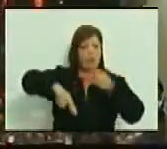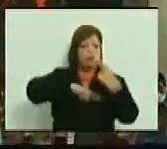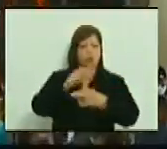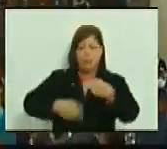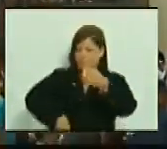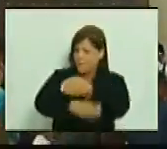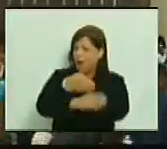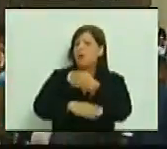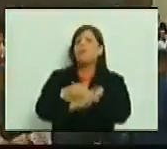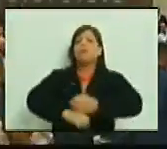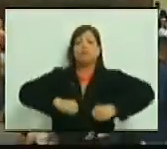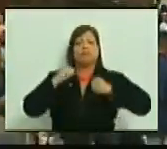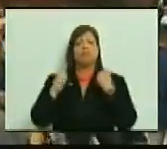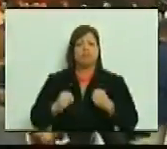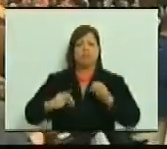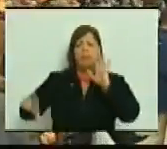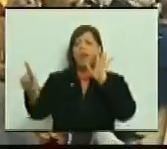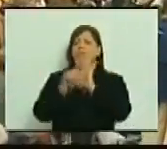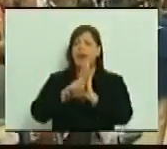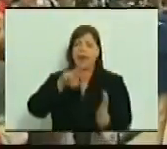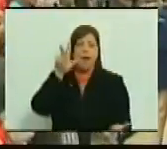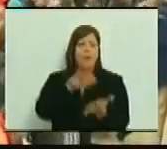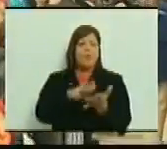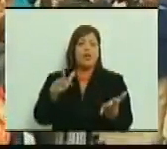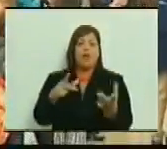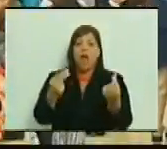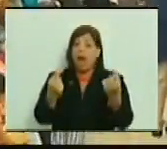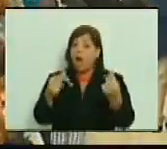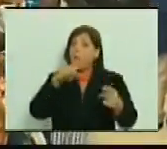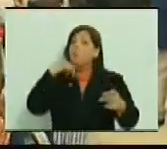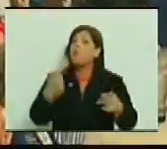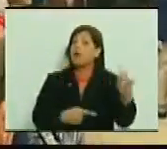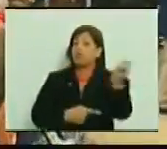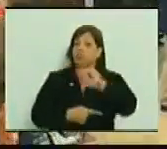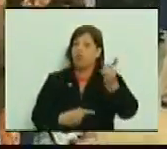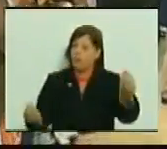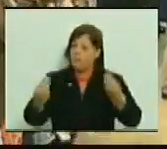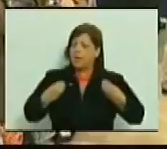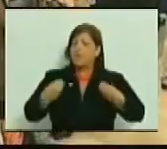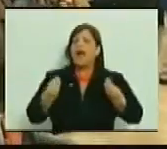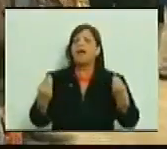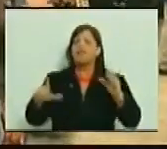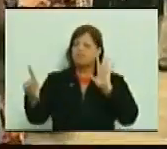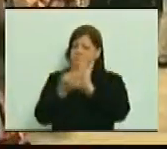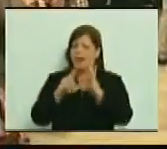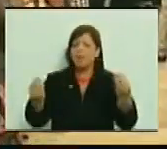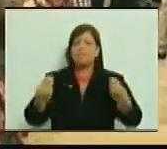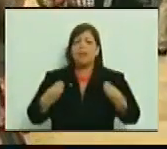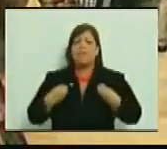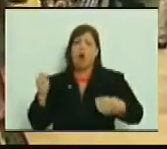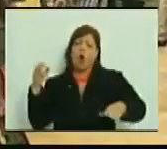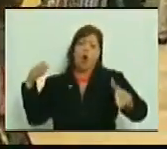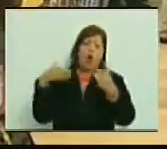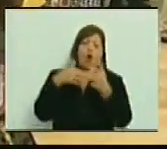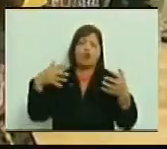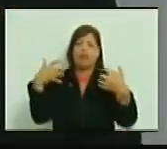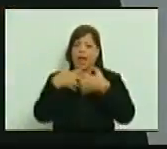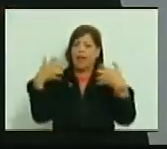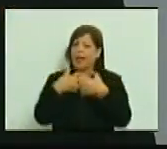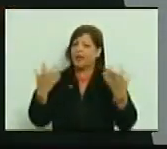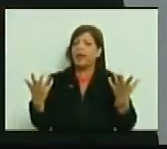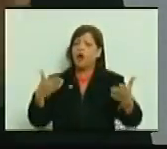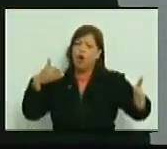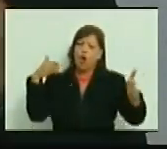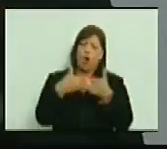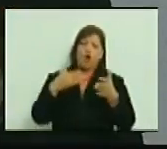pueblo para garantizar que esta ley no sea letra muerta, sino que sea letra viva en la lucha contra la guerra económica y la